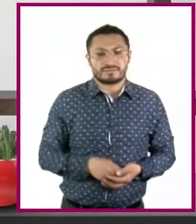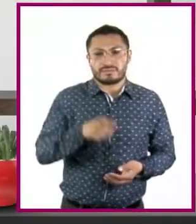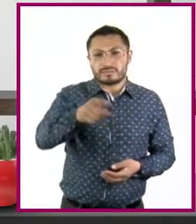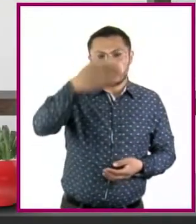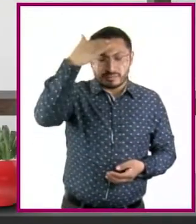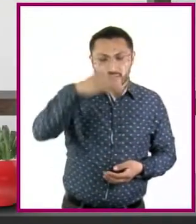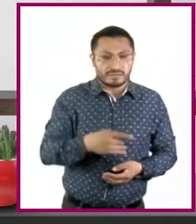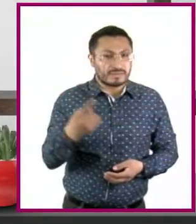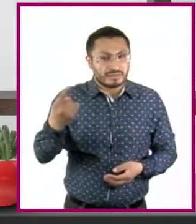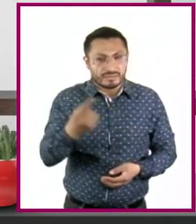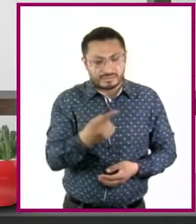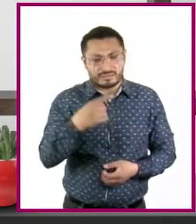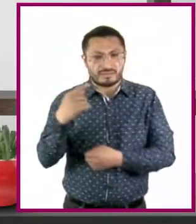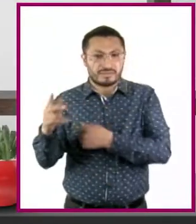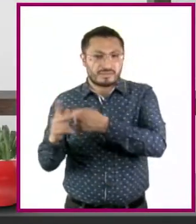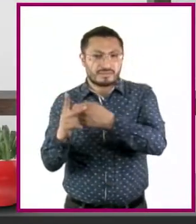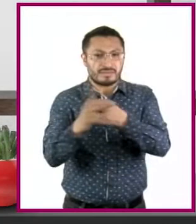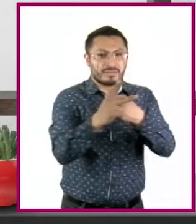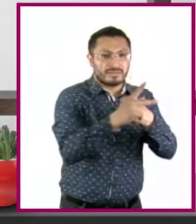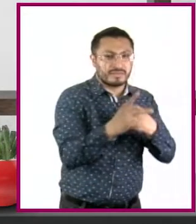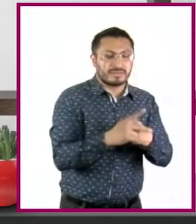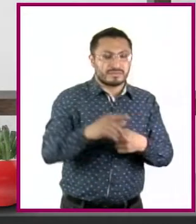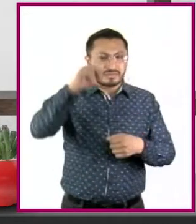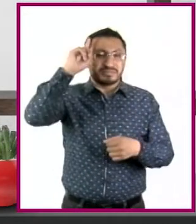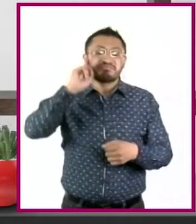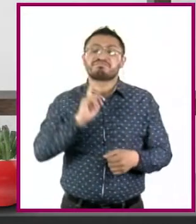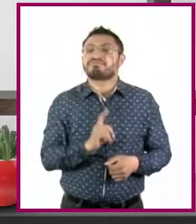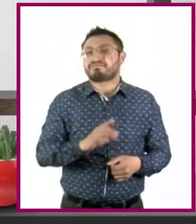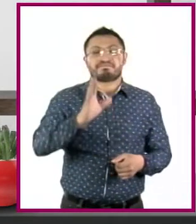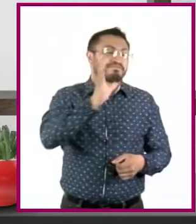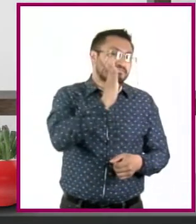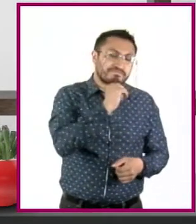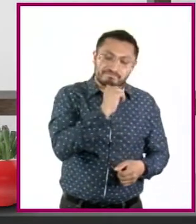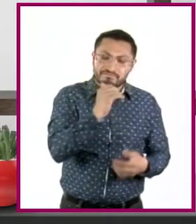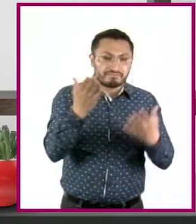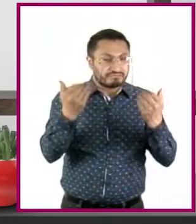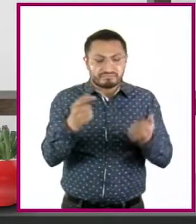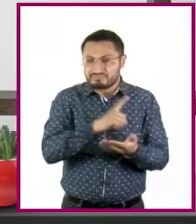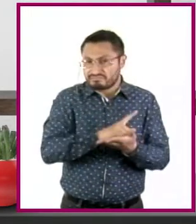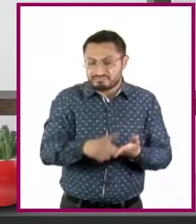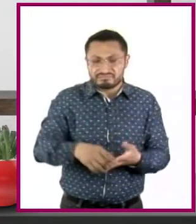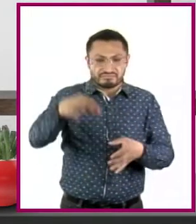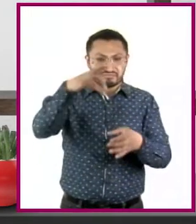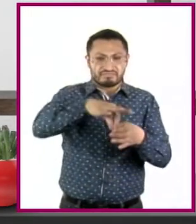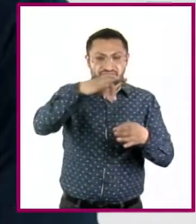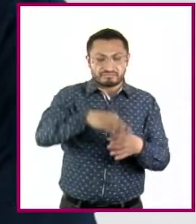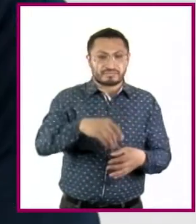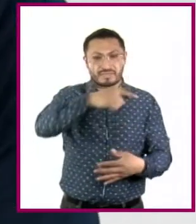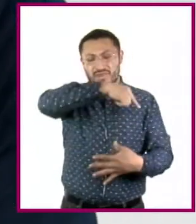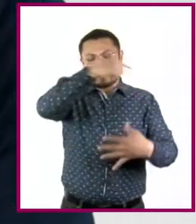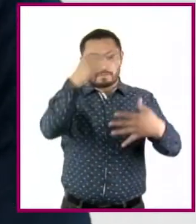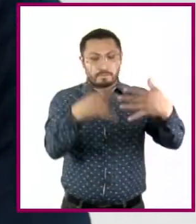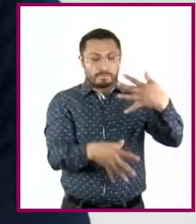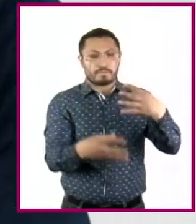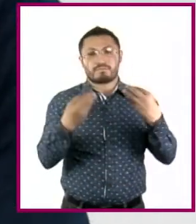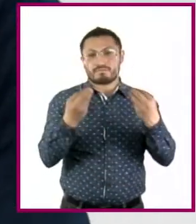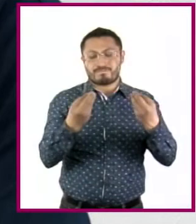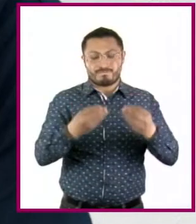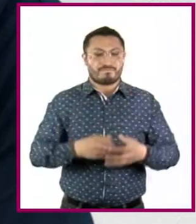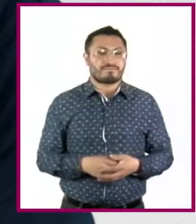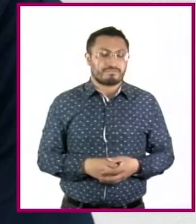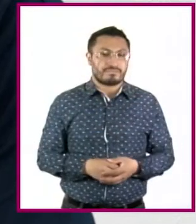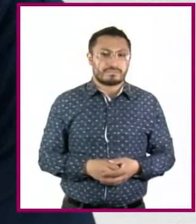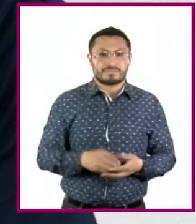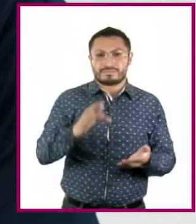¿Sabías que hay países en los que las mujeres aún no cuentan ni siquiera con el derecho al voto? Entre otras muchas carencias. Agradecemos como